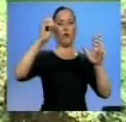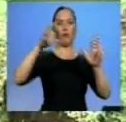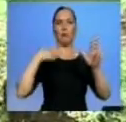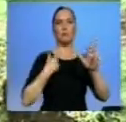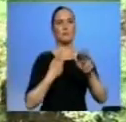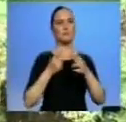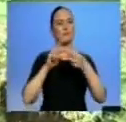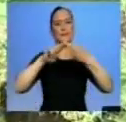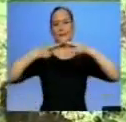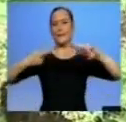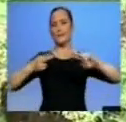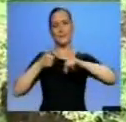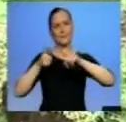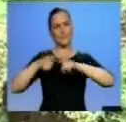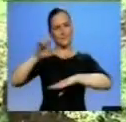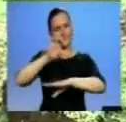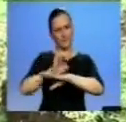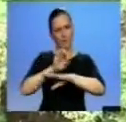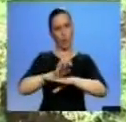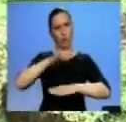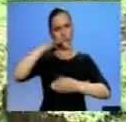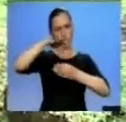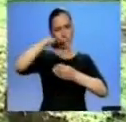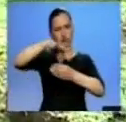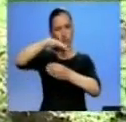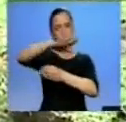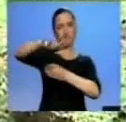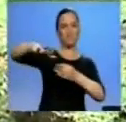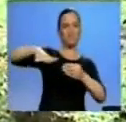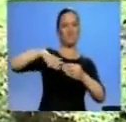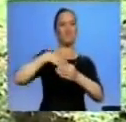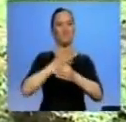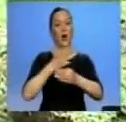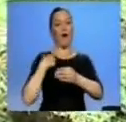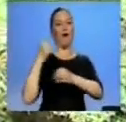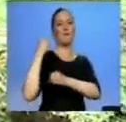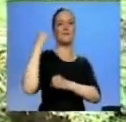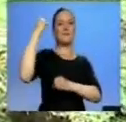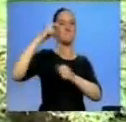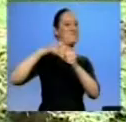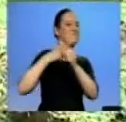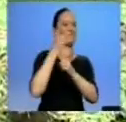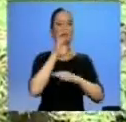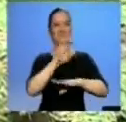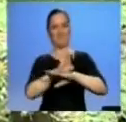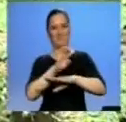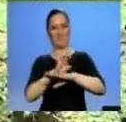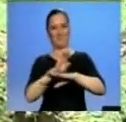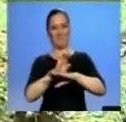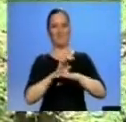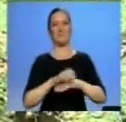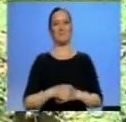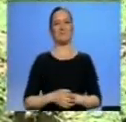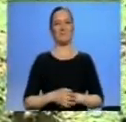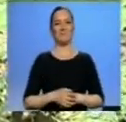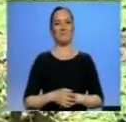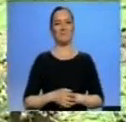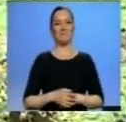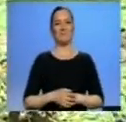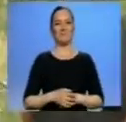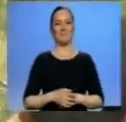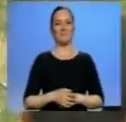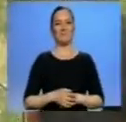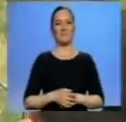regiones del país de manera simultánea y romper así el récord Guinness que al momento está en manos de Turquía. Miembros